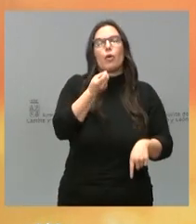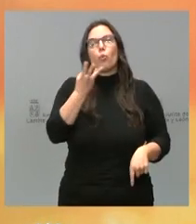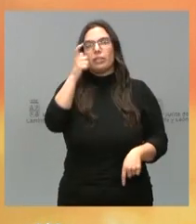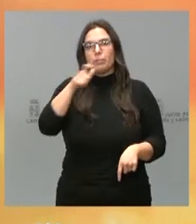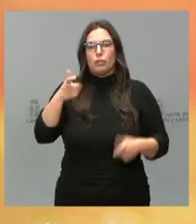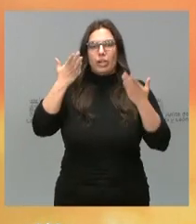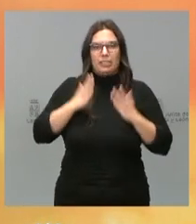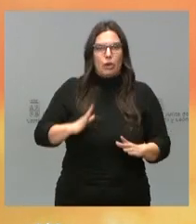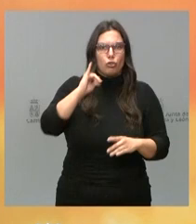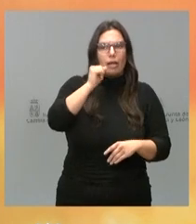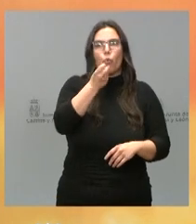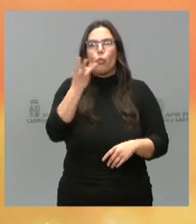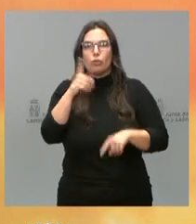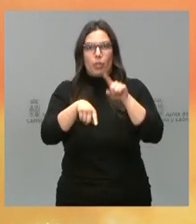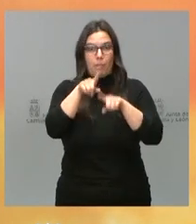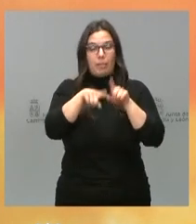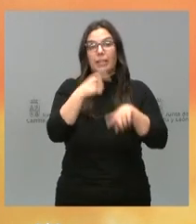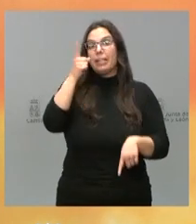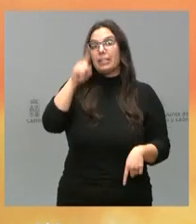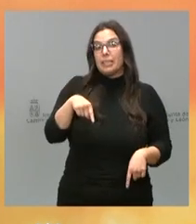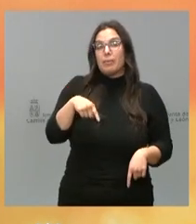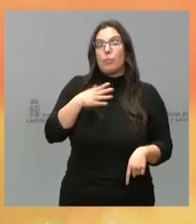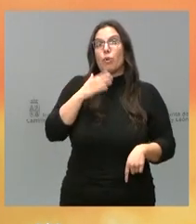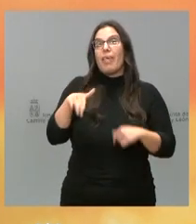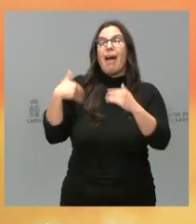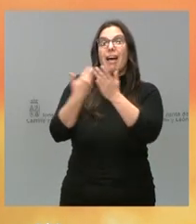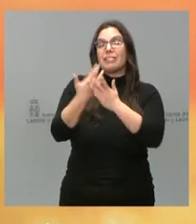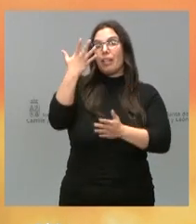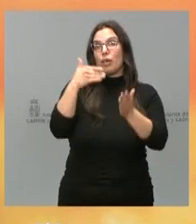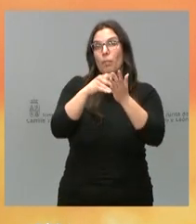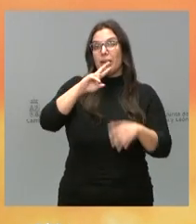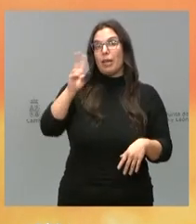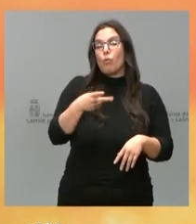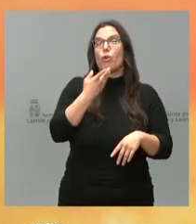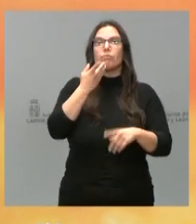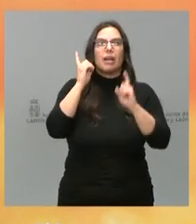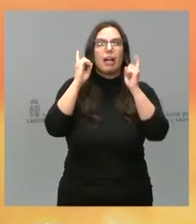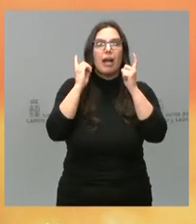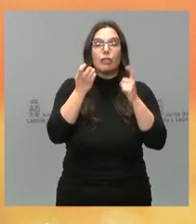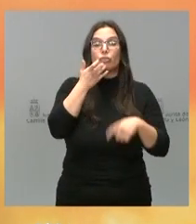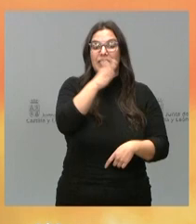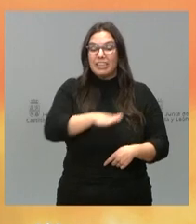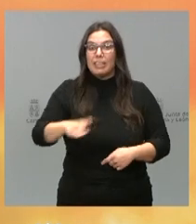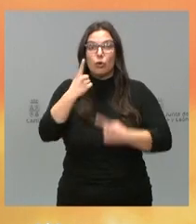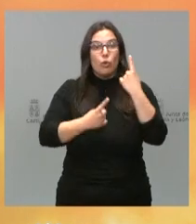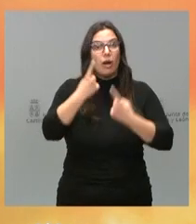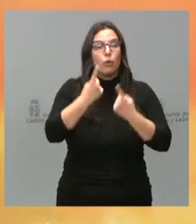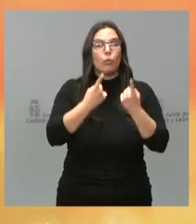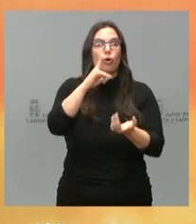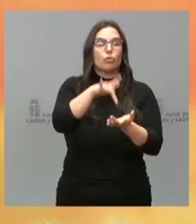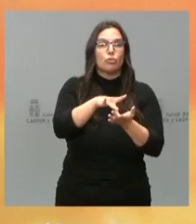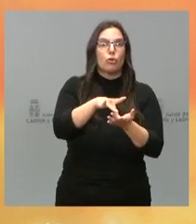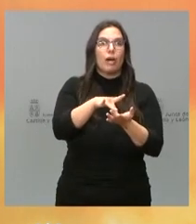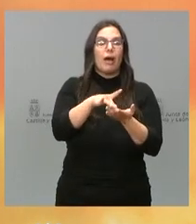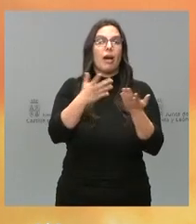hijos de la familia y puede llegar también hasta 5.000 euros en caso de que alguno de los menores tenga